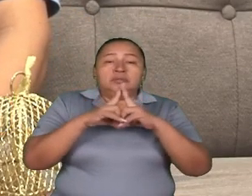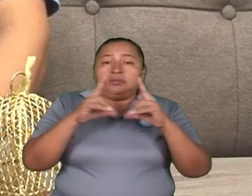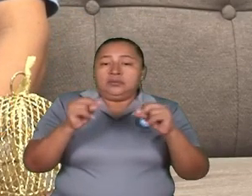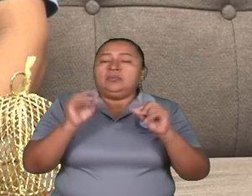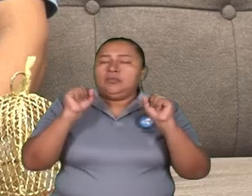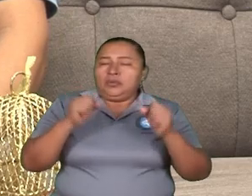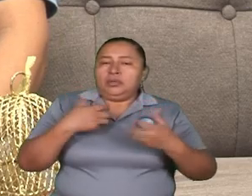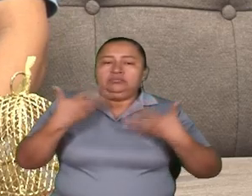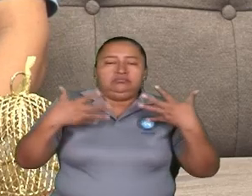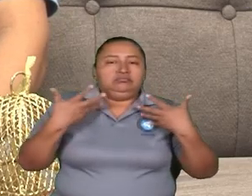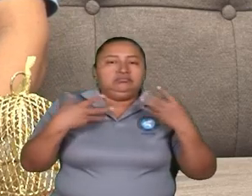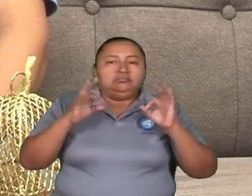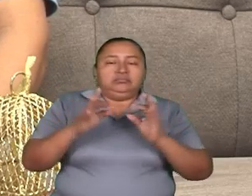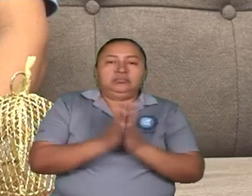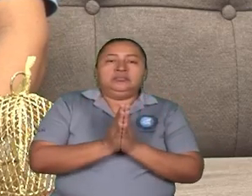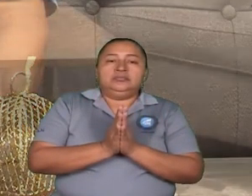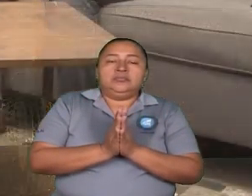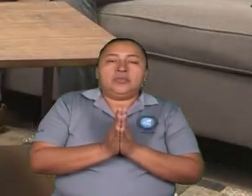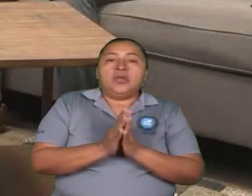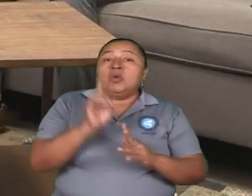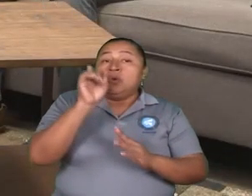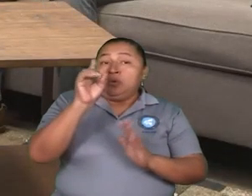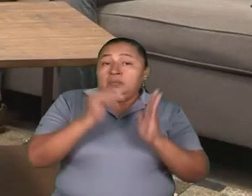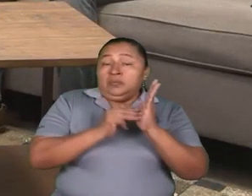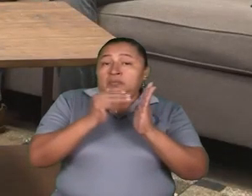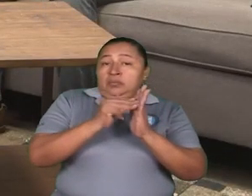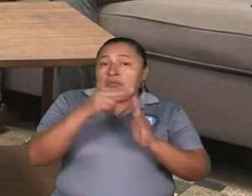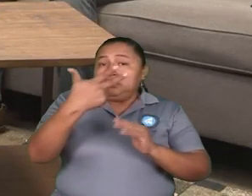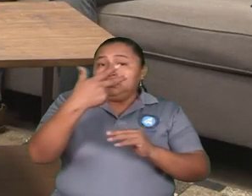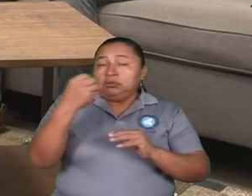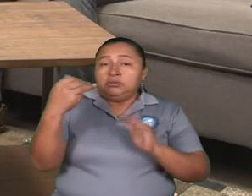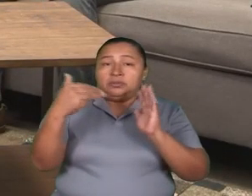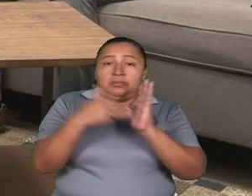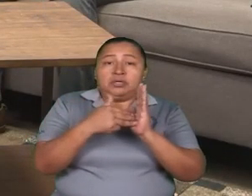andamiaje interinstitucional andando.